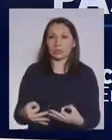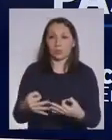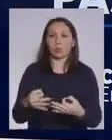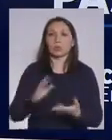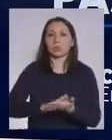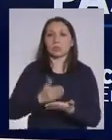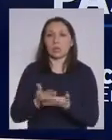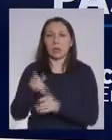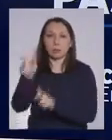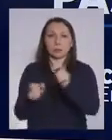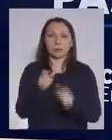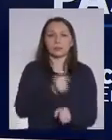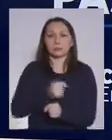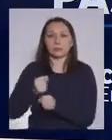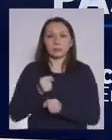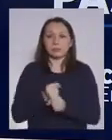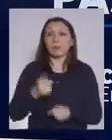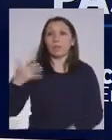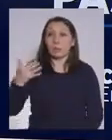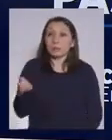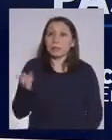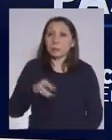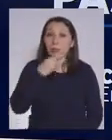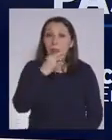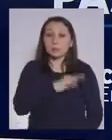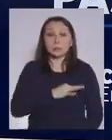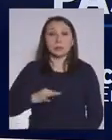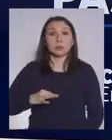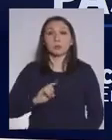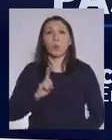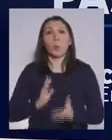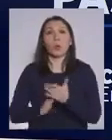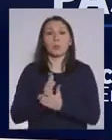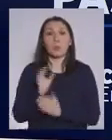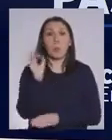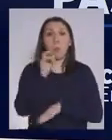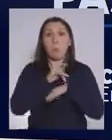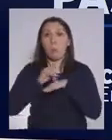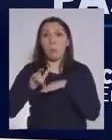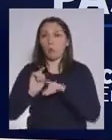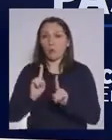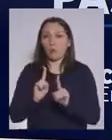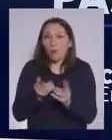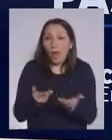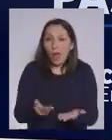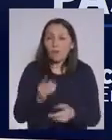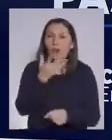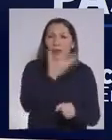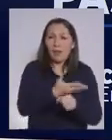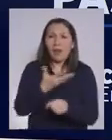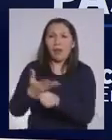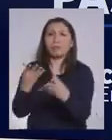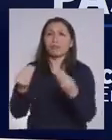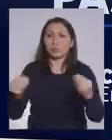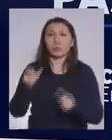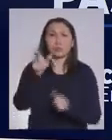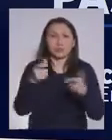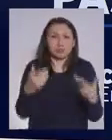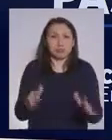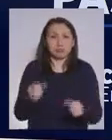y salud de los trabajadores es importante recalcar ministro que acá nos no estamos partiendo de cero hoy día existen muchos trabajadores